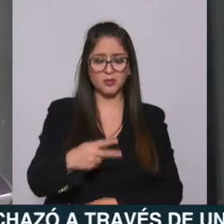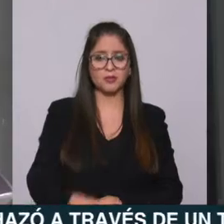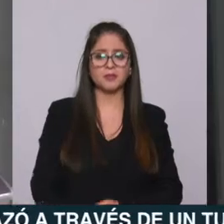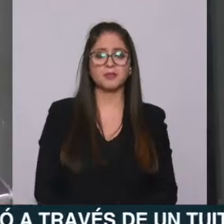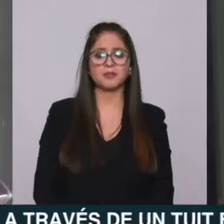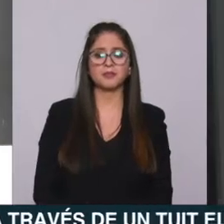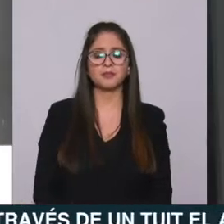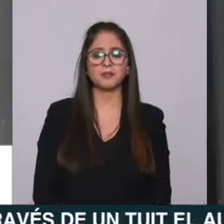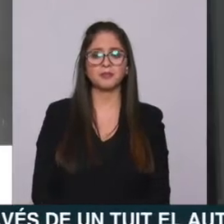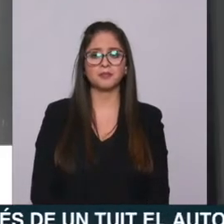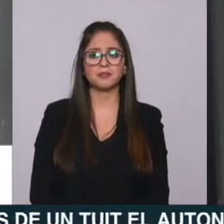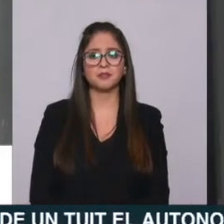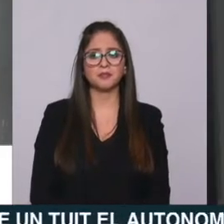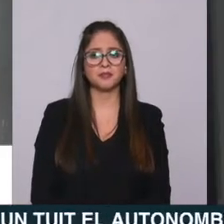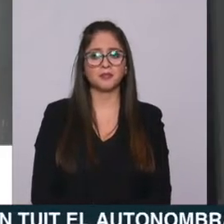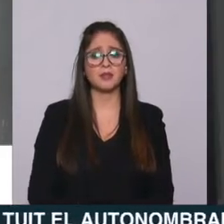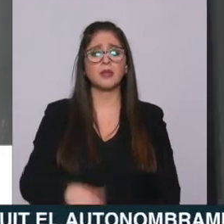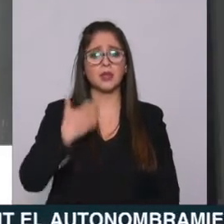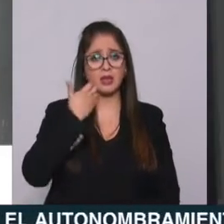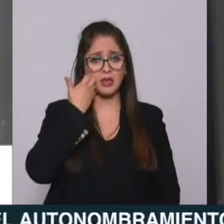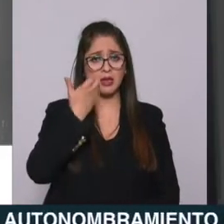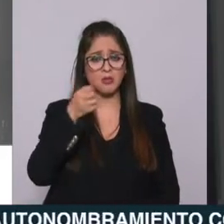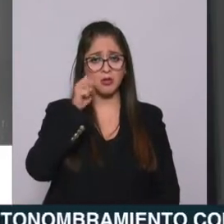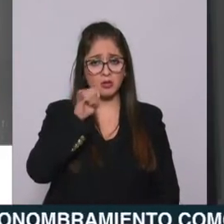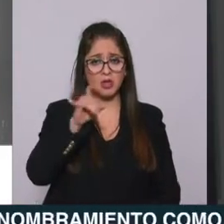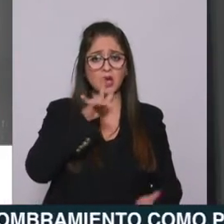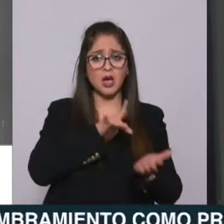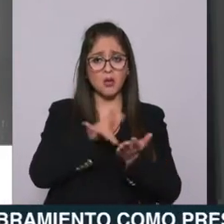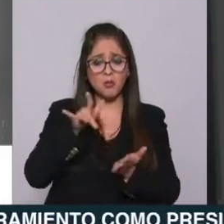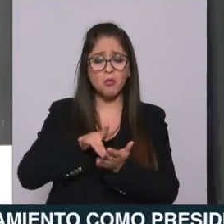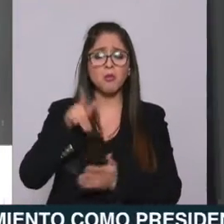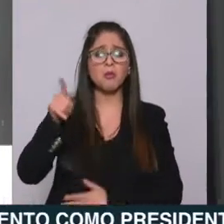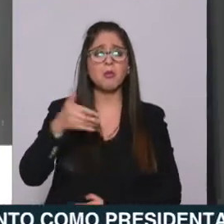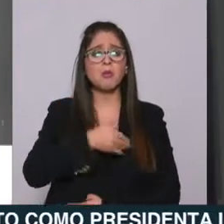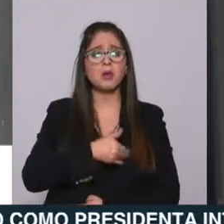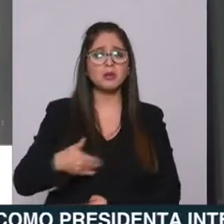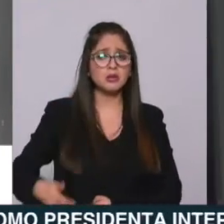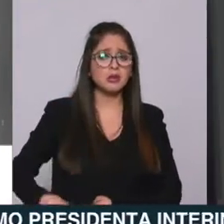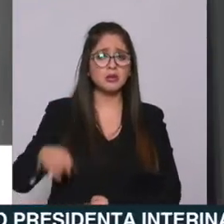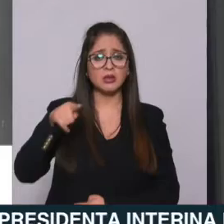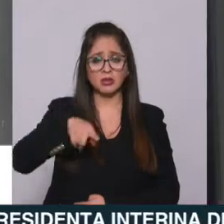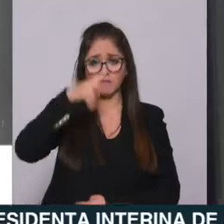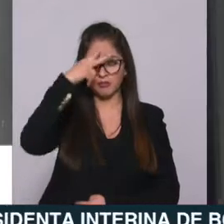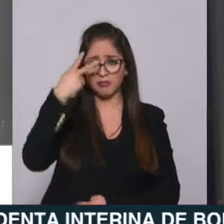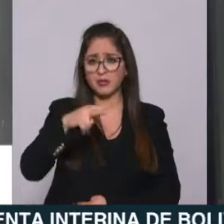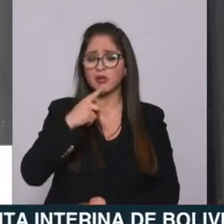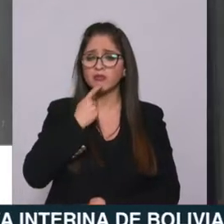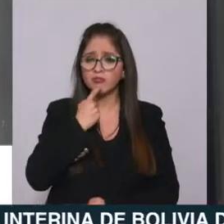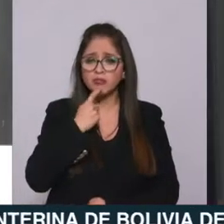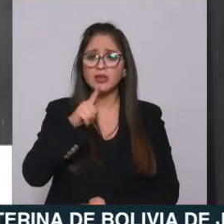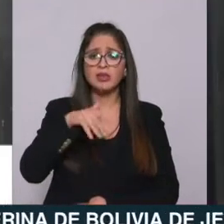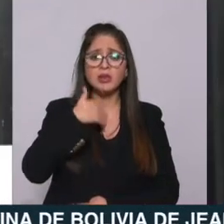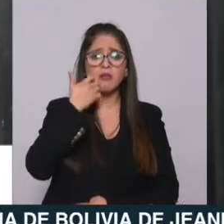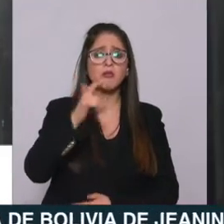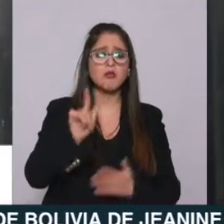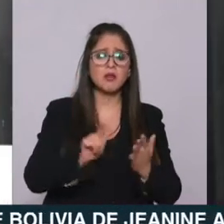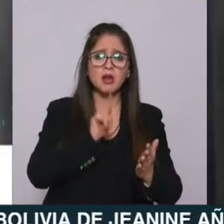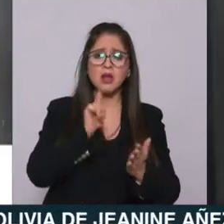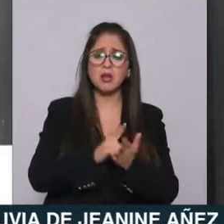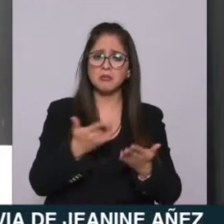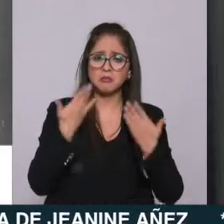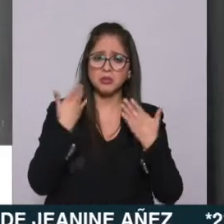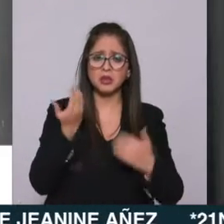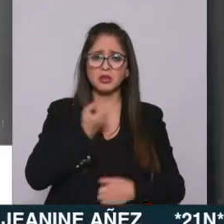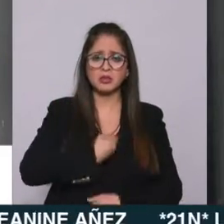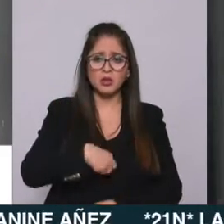Nosotros queremos estar con él, nosotros estamos con él, nosotros queremos una reforma al sistema de salud.